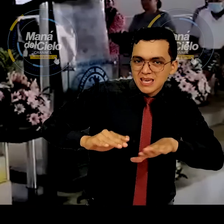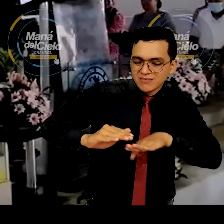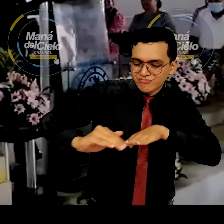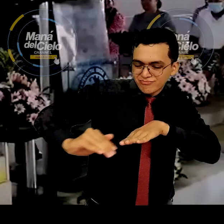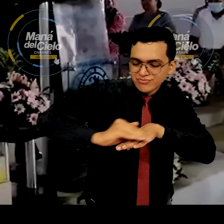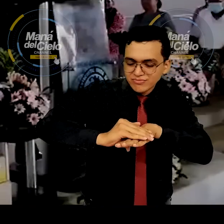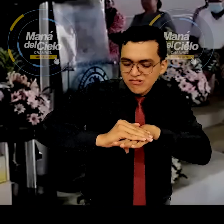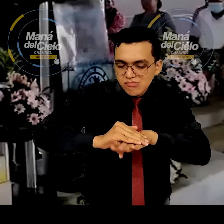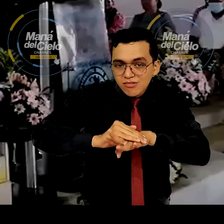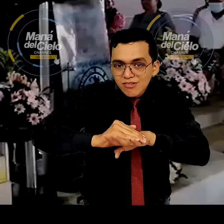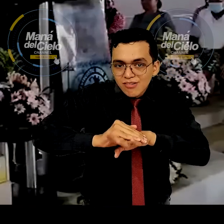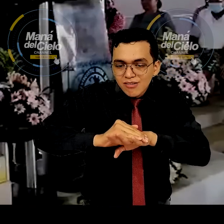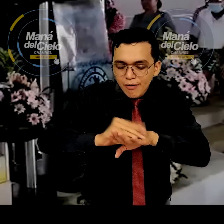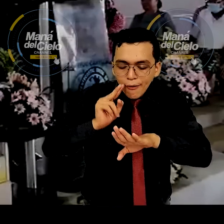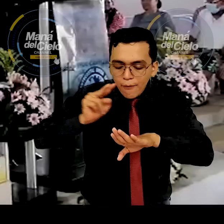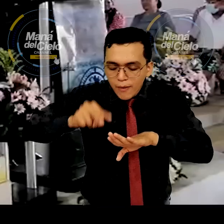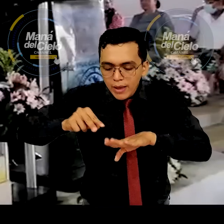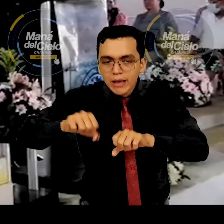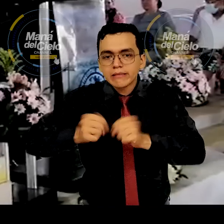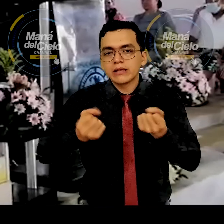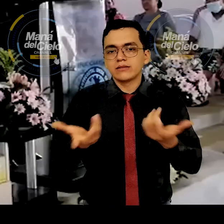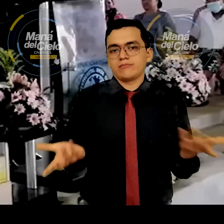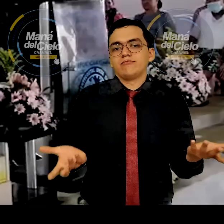la confrontación.